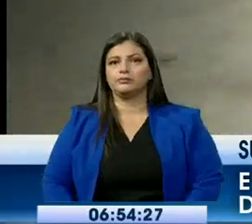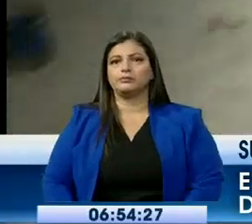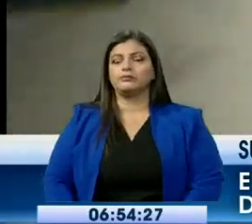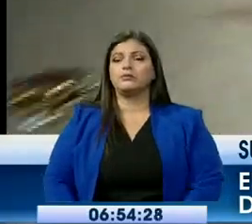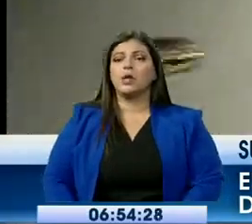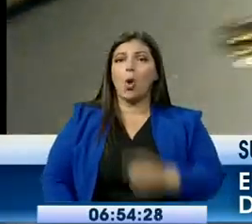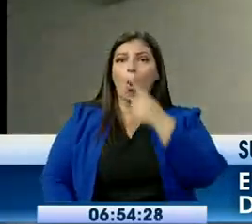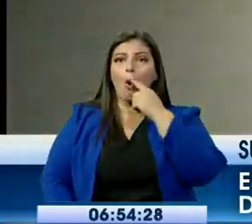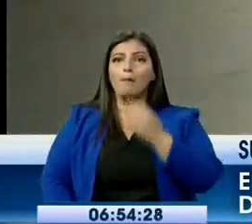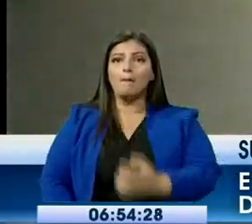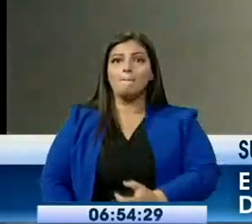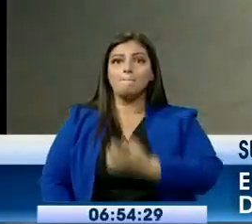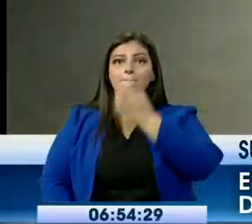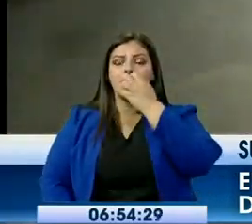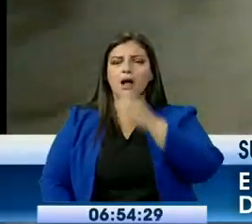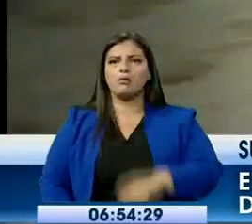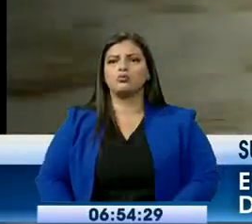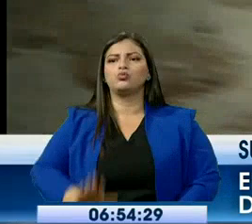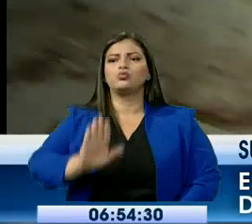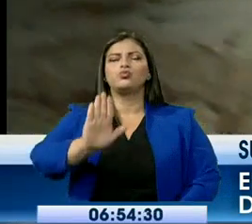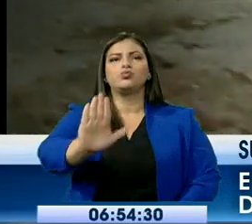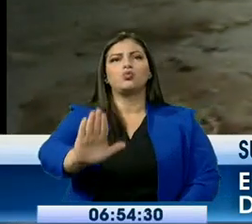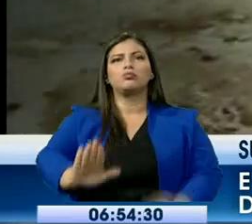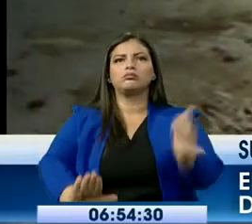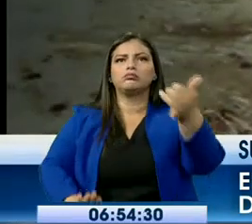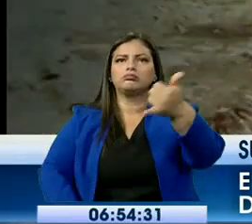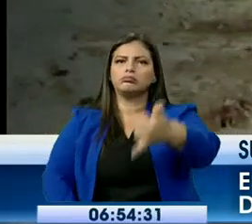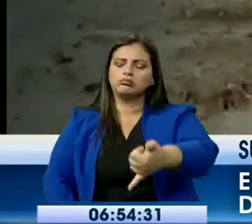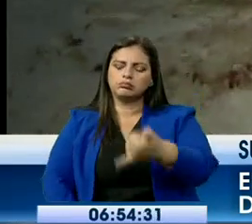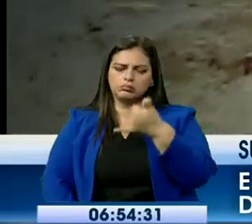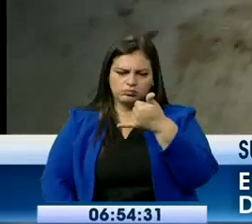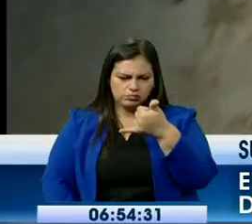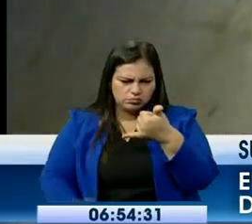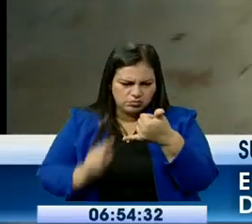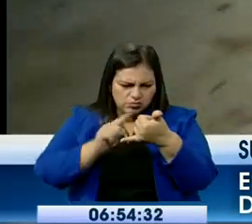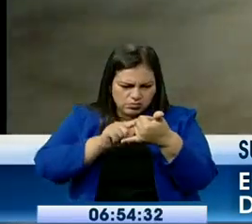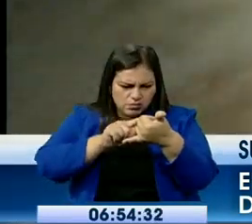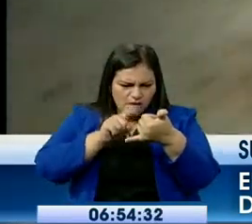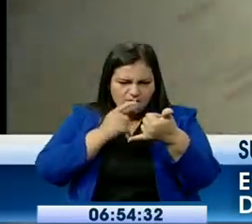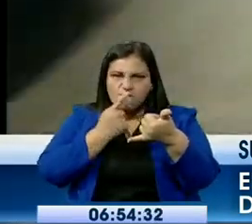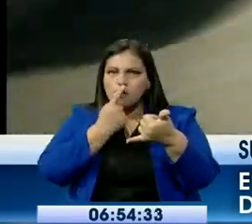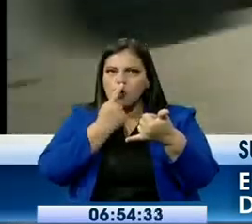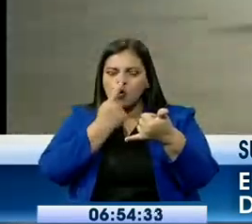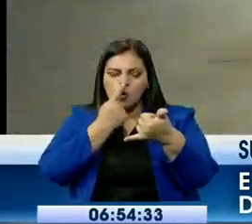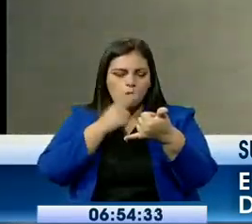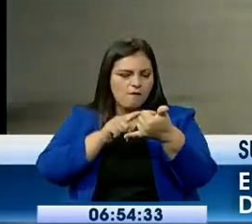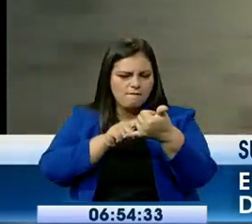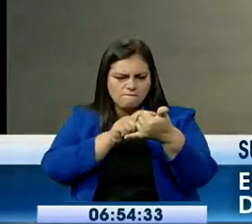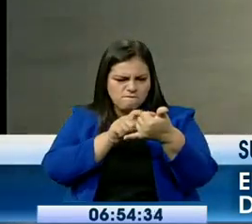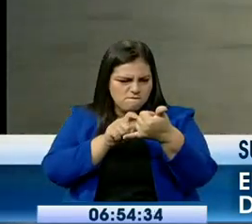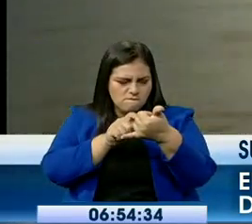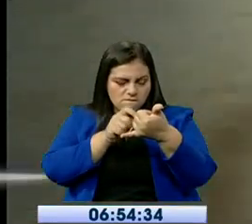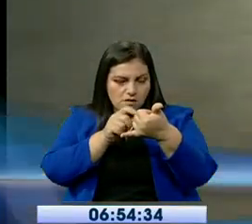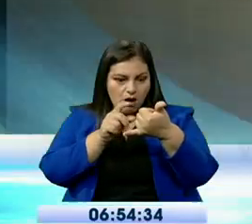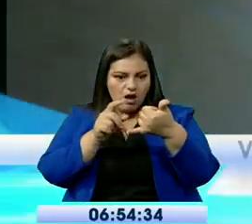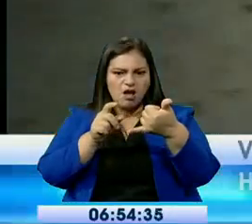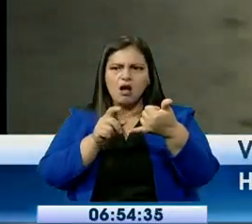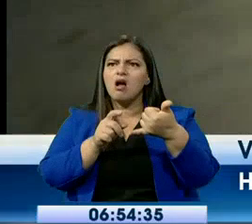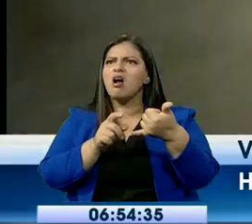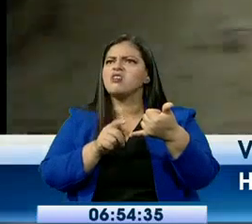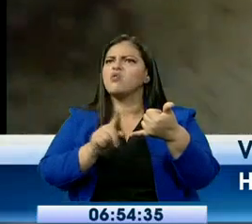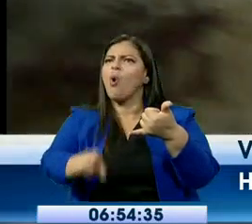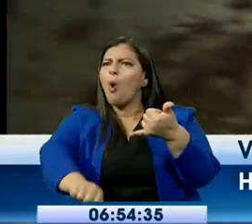unas 17 puñaladas. ¿Qué parte del cuerpo? El espalda, el brazo, el pecho, las nalgas, todo tenía